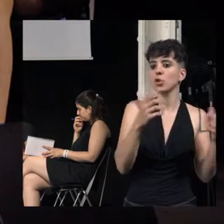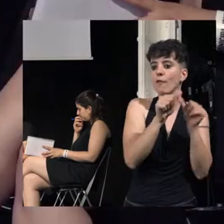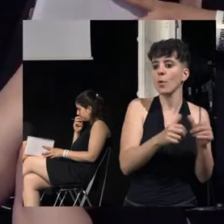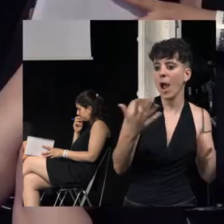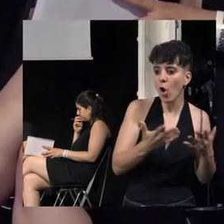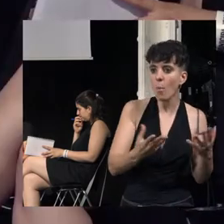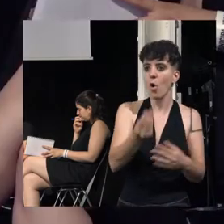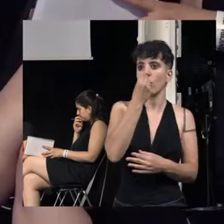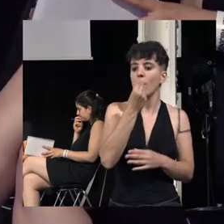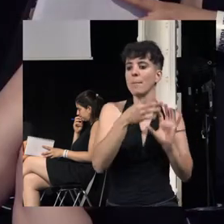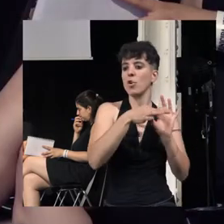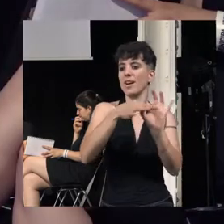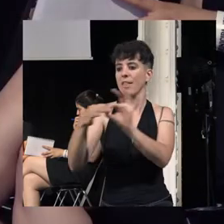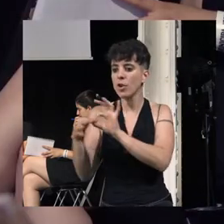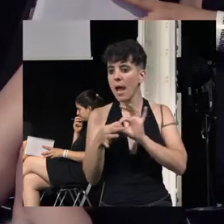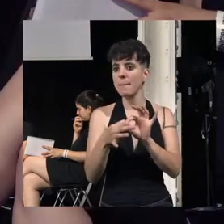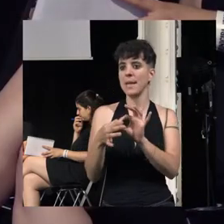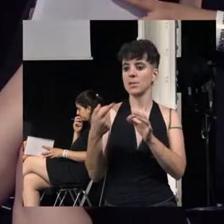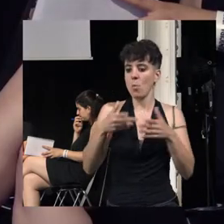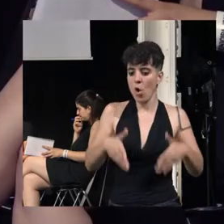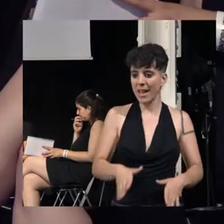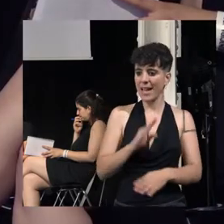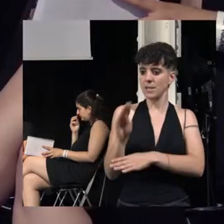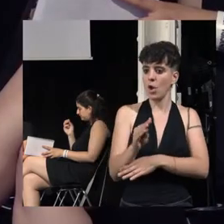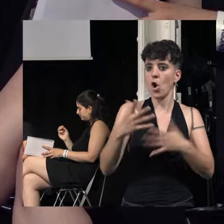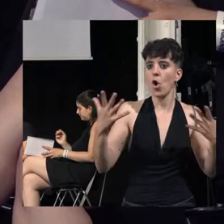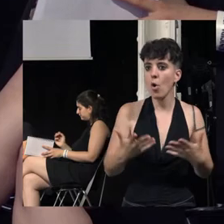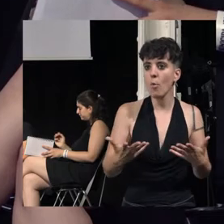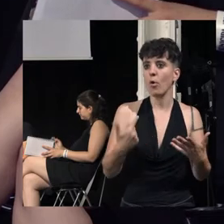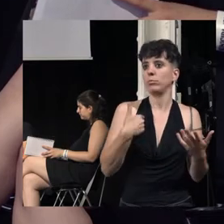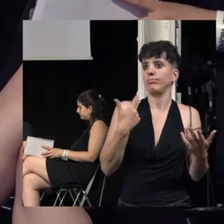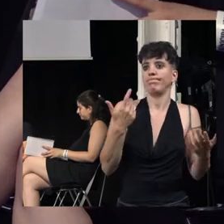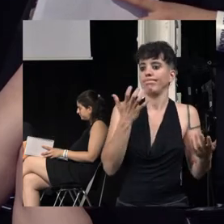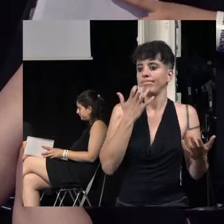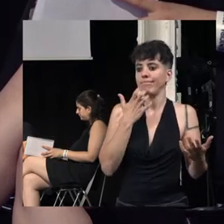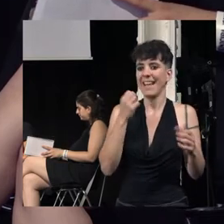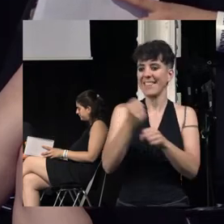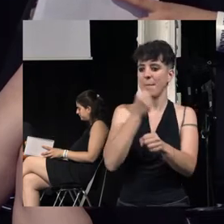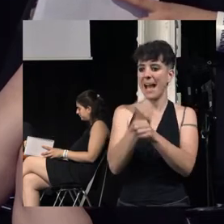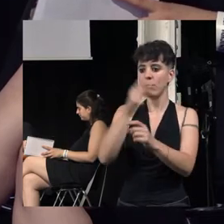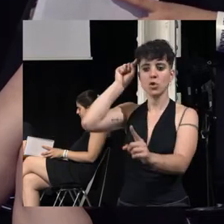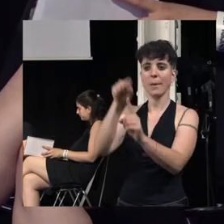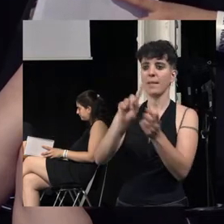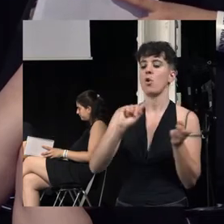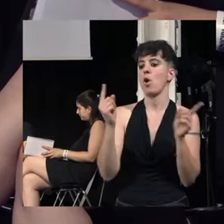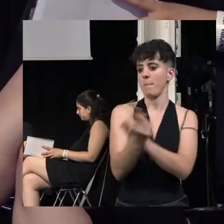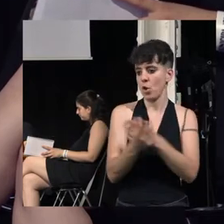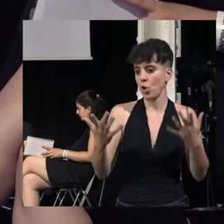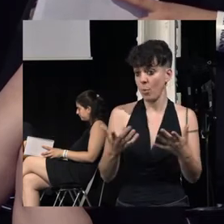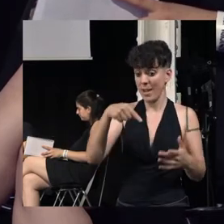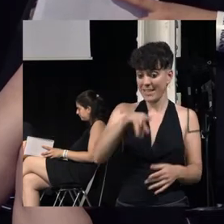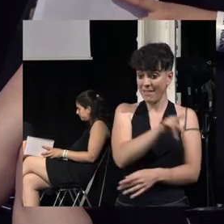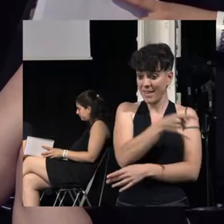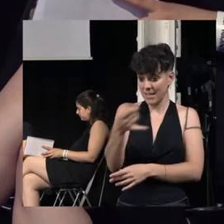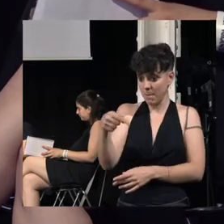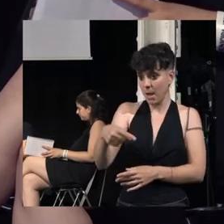nos relacionamos, la forma en que criamos a nuestras hijas e hijos, la forma en que trabajamos para el cambio. Este fin de semana estamos